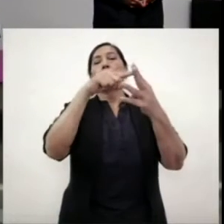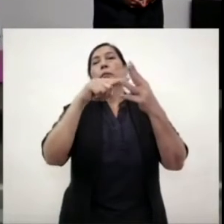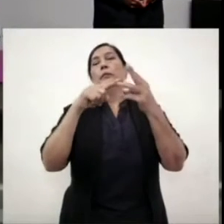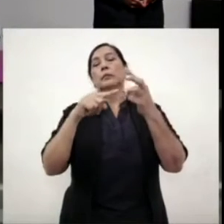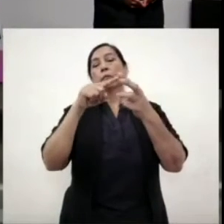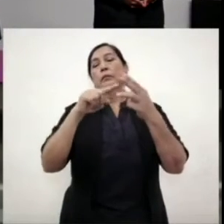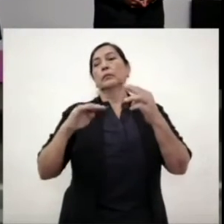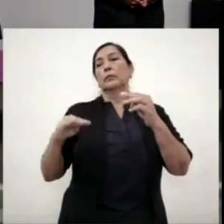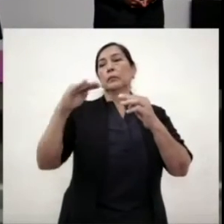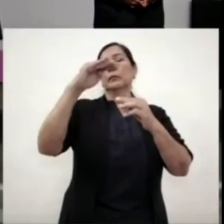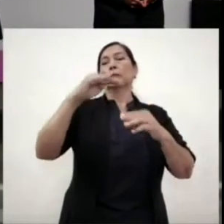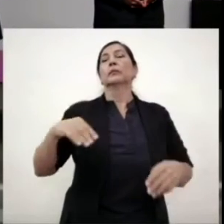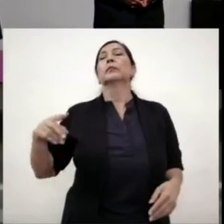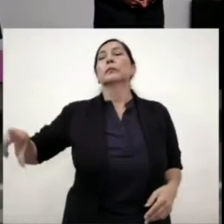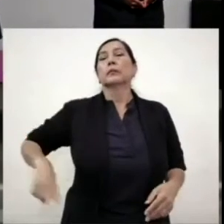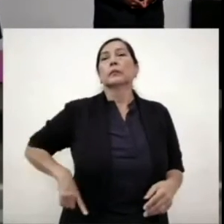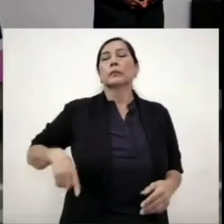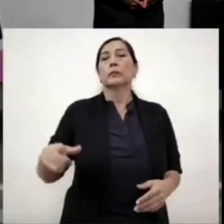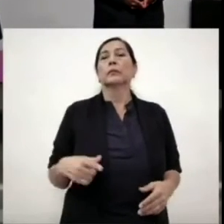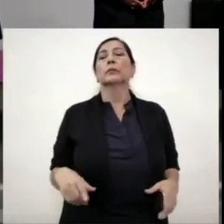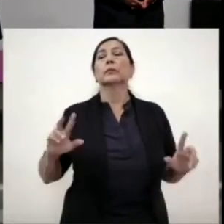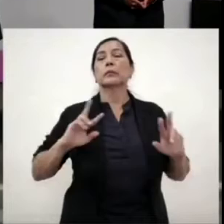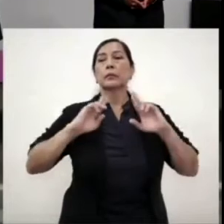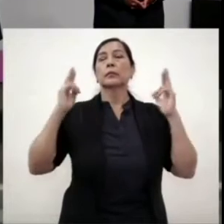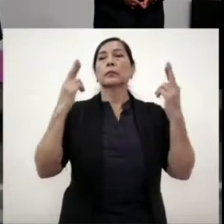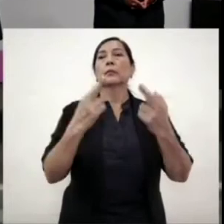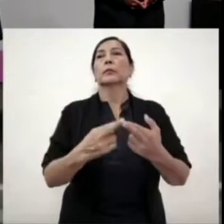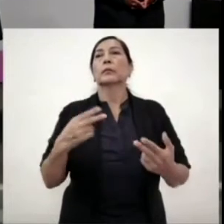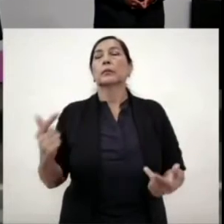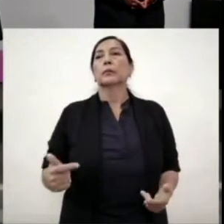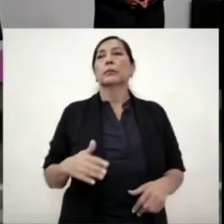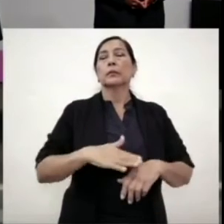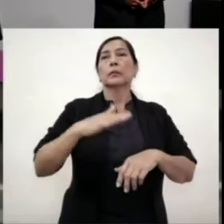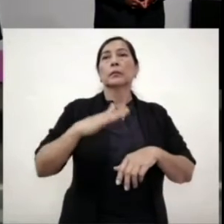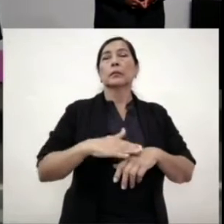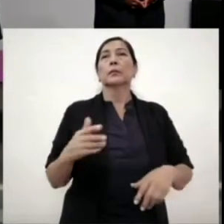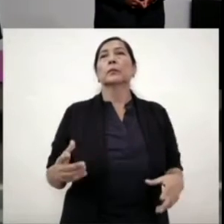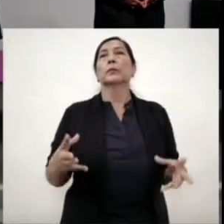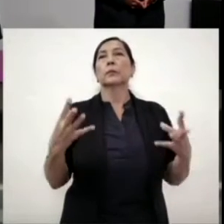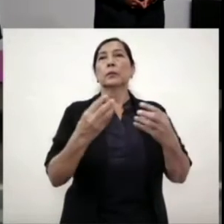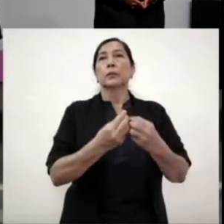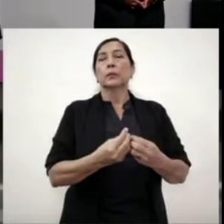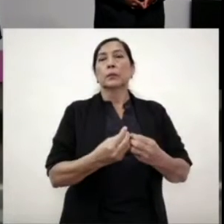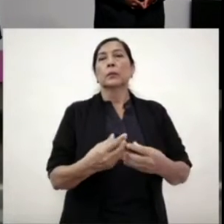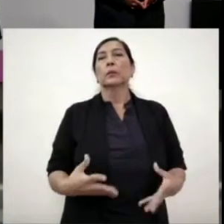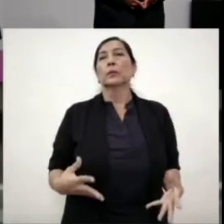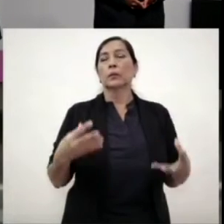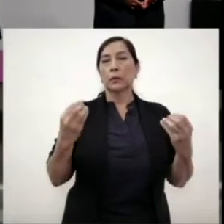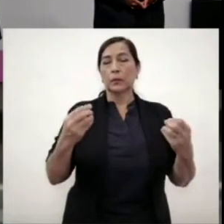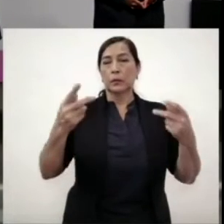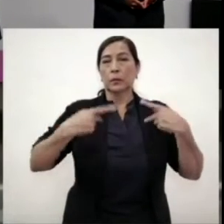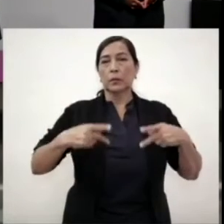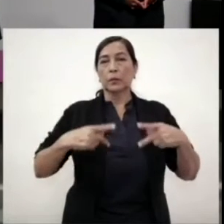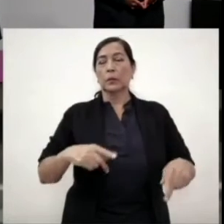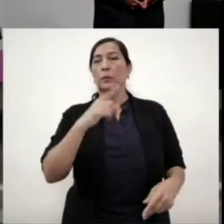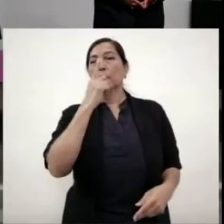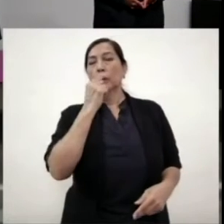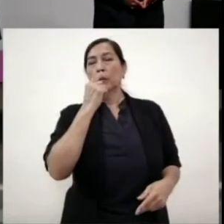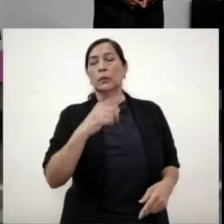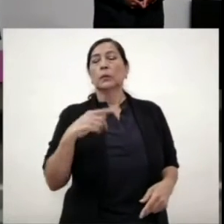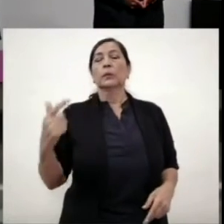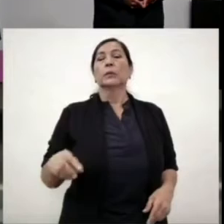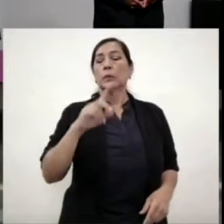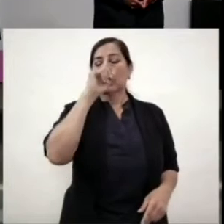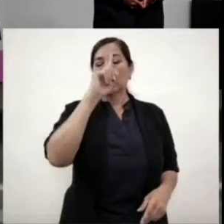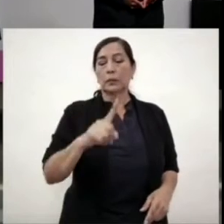un total de 1,347 elementos corporativos como estado de fuerza, y entre el